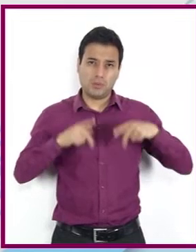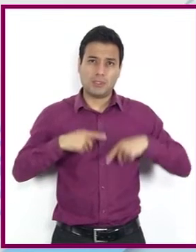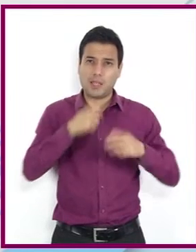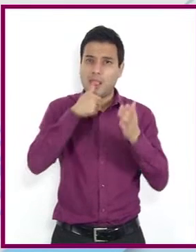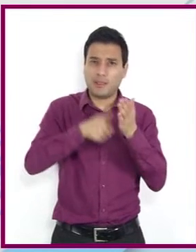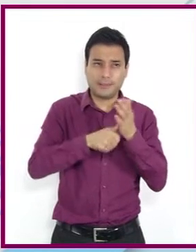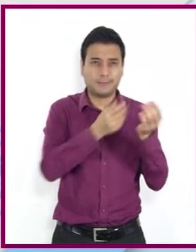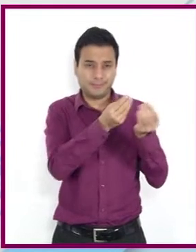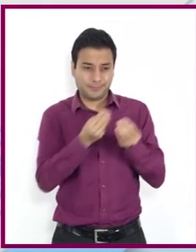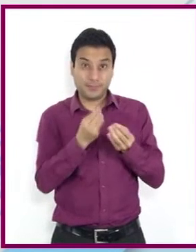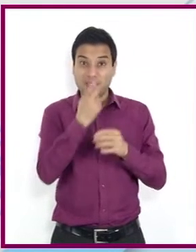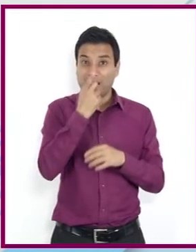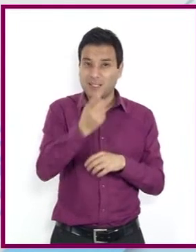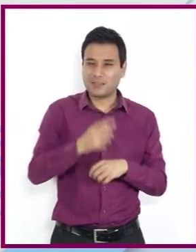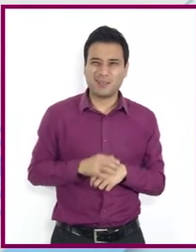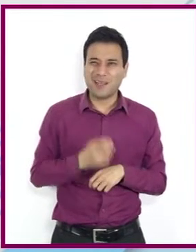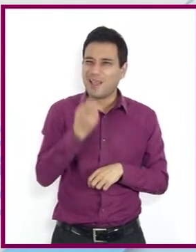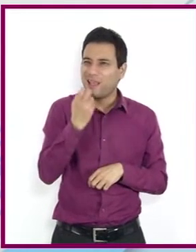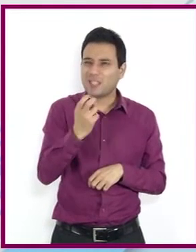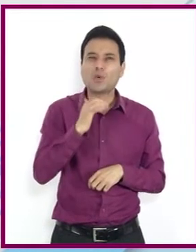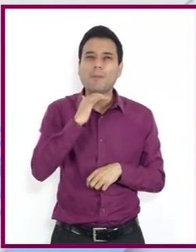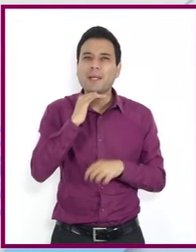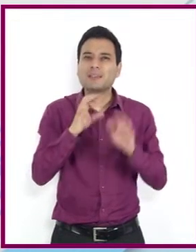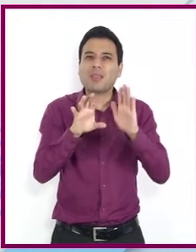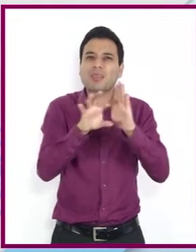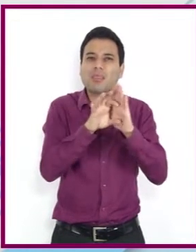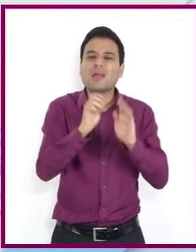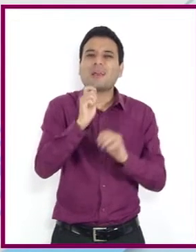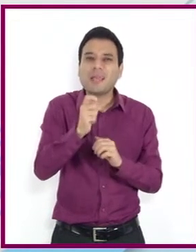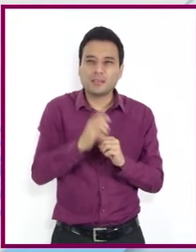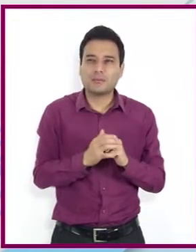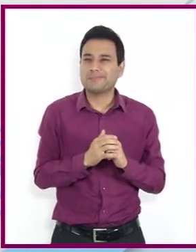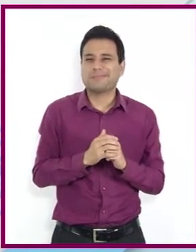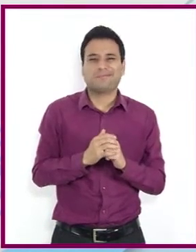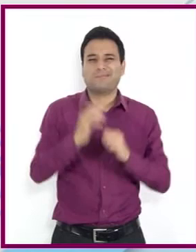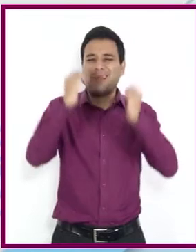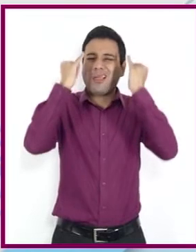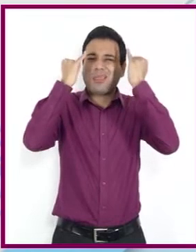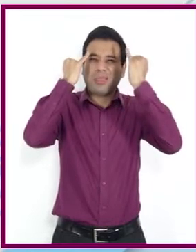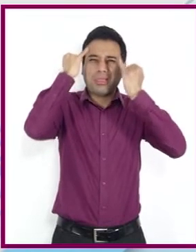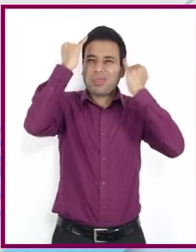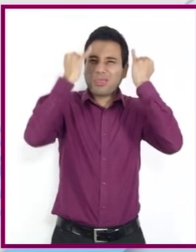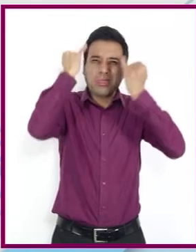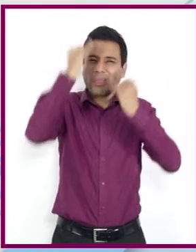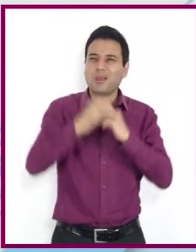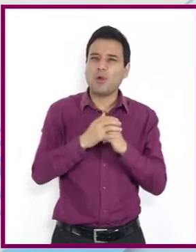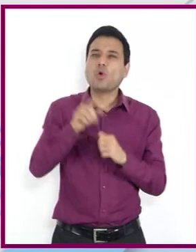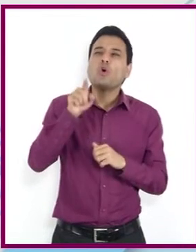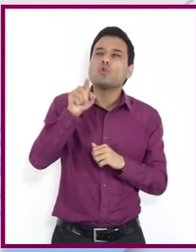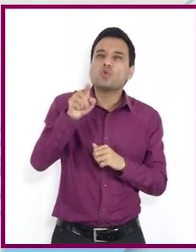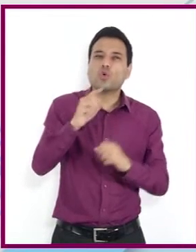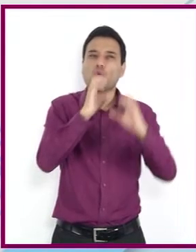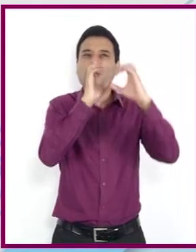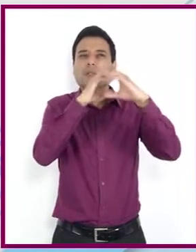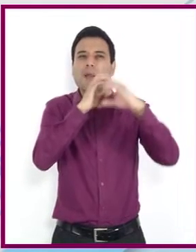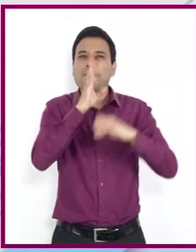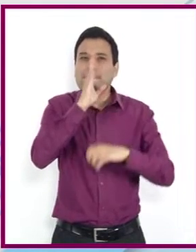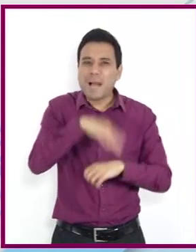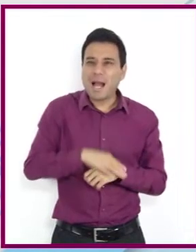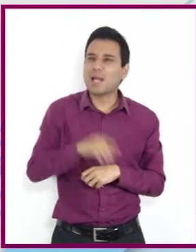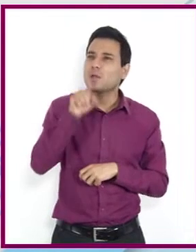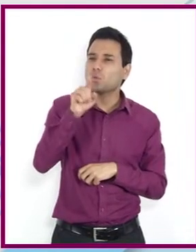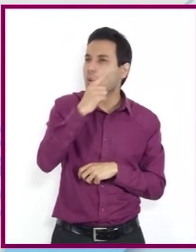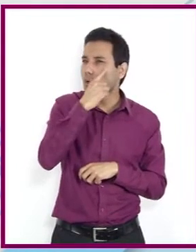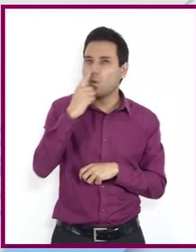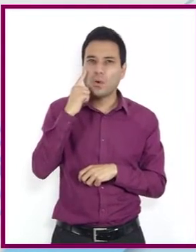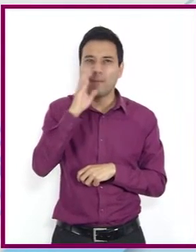esas manchas que yo observaba eran simplemente ilusiones ópticas o defectos de mi telescopio, en mis ojos, pero